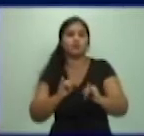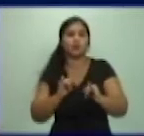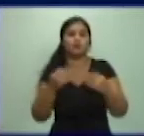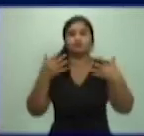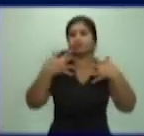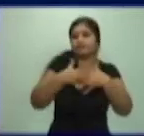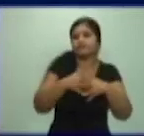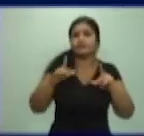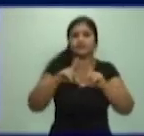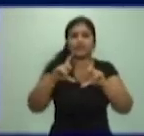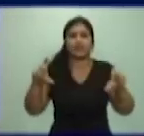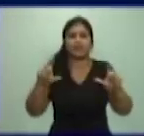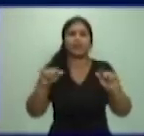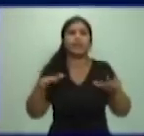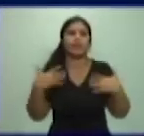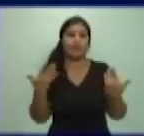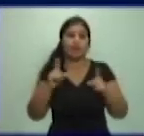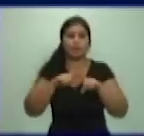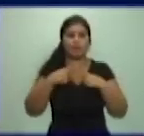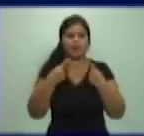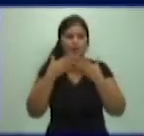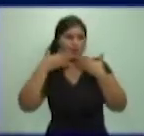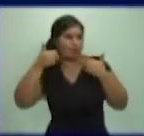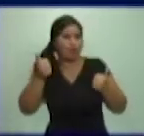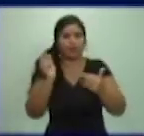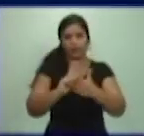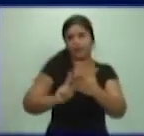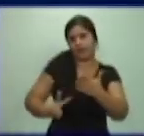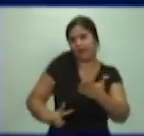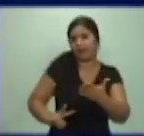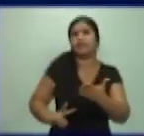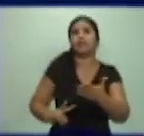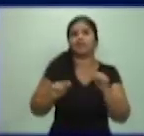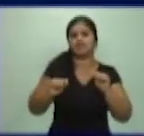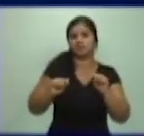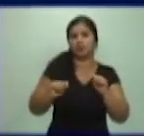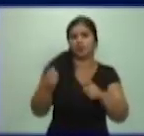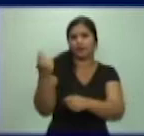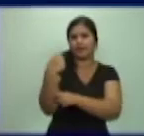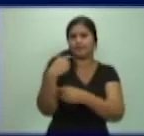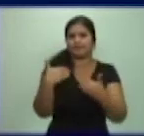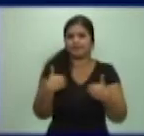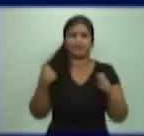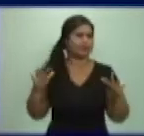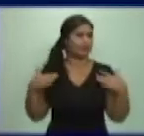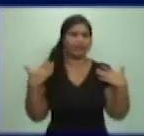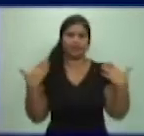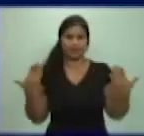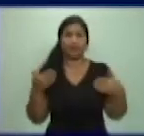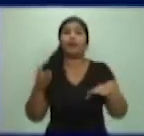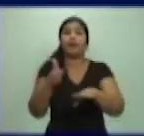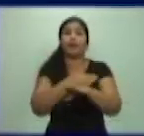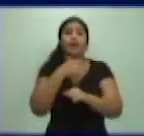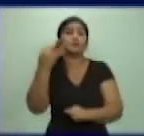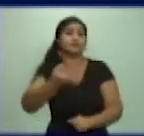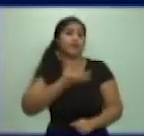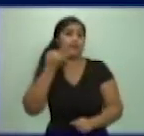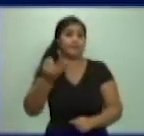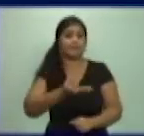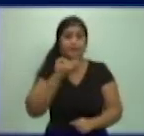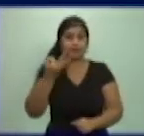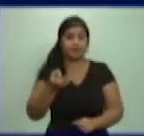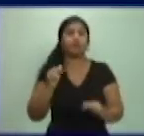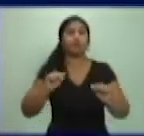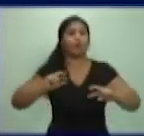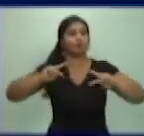acerca de los beneficios de la lectura, lo que nos aportan las obras literarias, como ya les he ido explicando anteriormente. Fíjense que yo lo repito una y